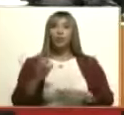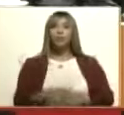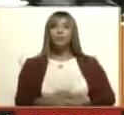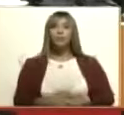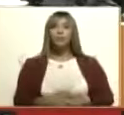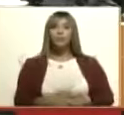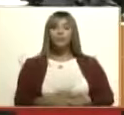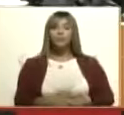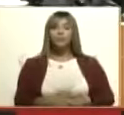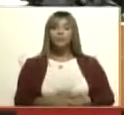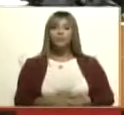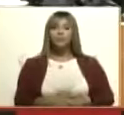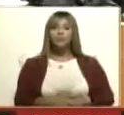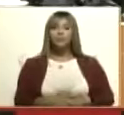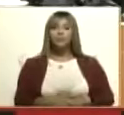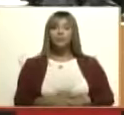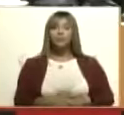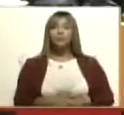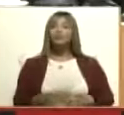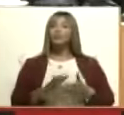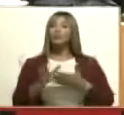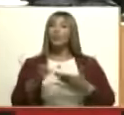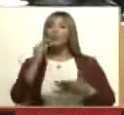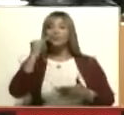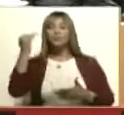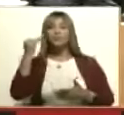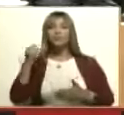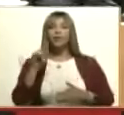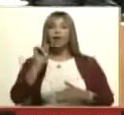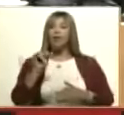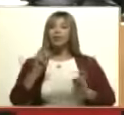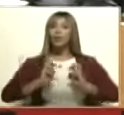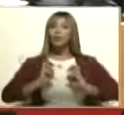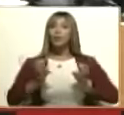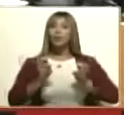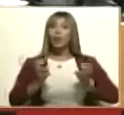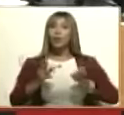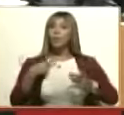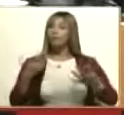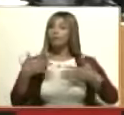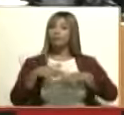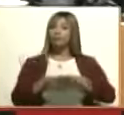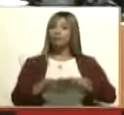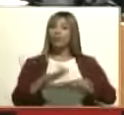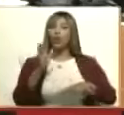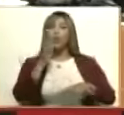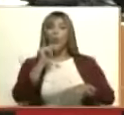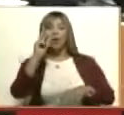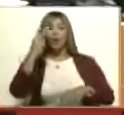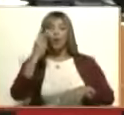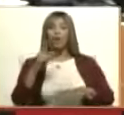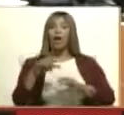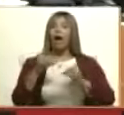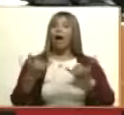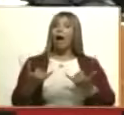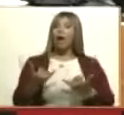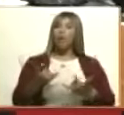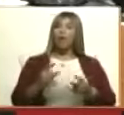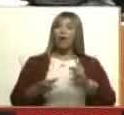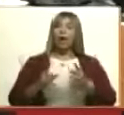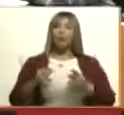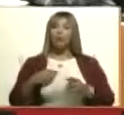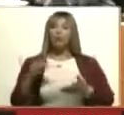ciudadana con lo que puede ser su ideario, este es un tema unánime. Aquí no puede haber duda. Ahora, los que se